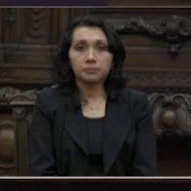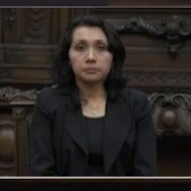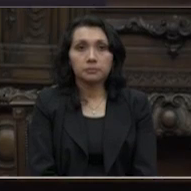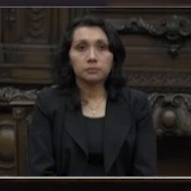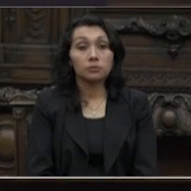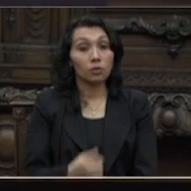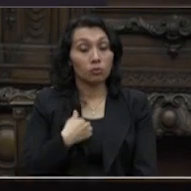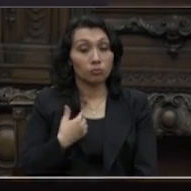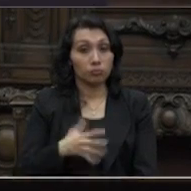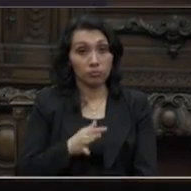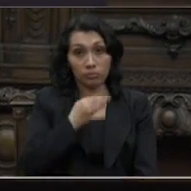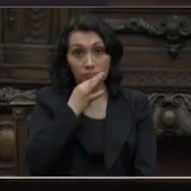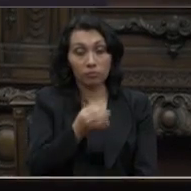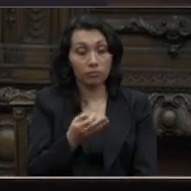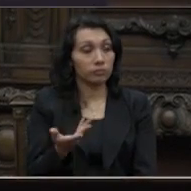Lo que estoy diciendo aquí,